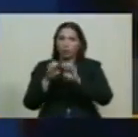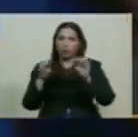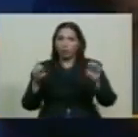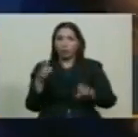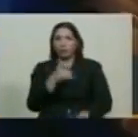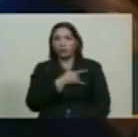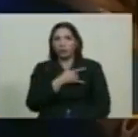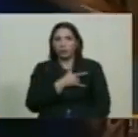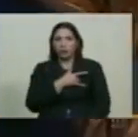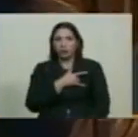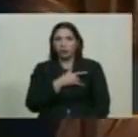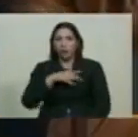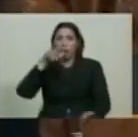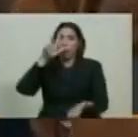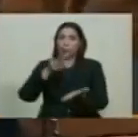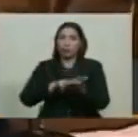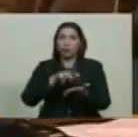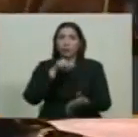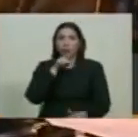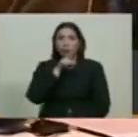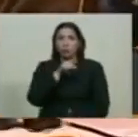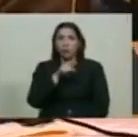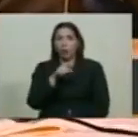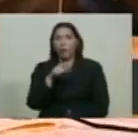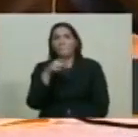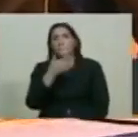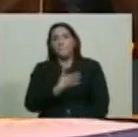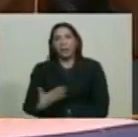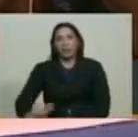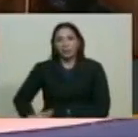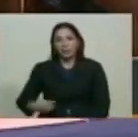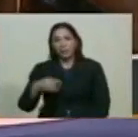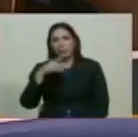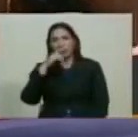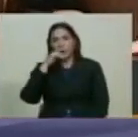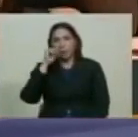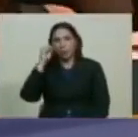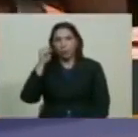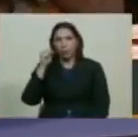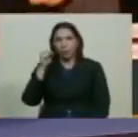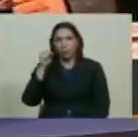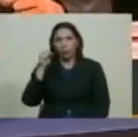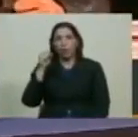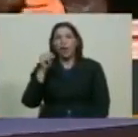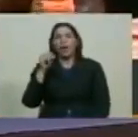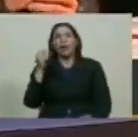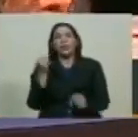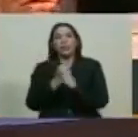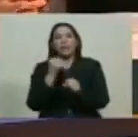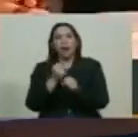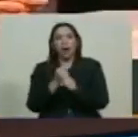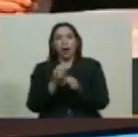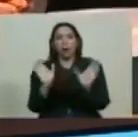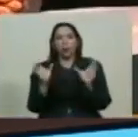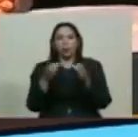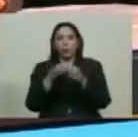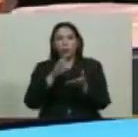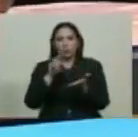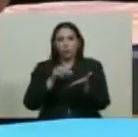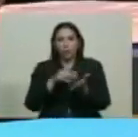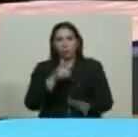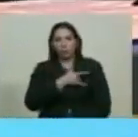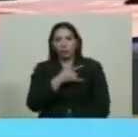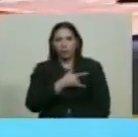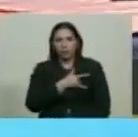presidente Nicolás Maduro Moros para trabajar conjuntamente con el Consejo Nacional de Universidades la equivalencia de materias del